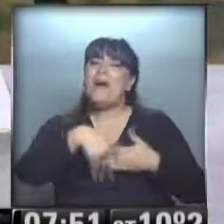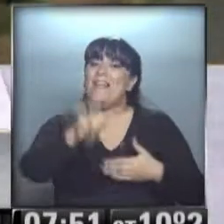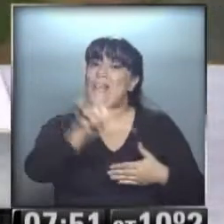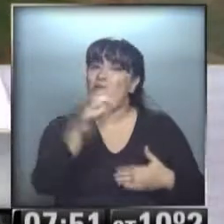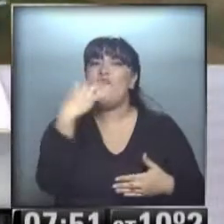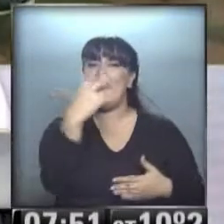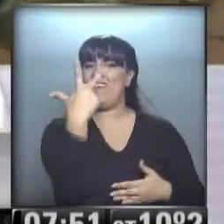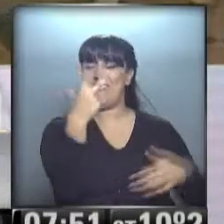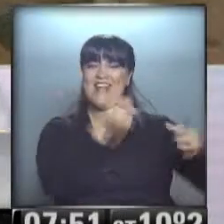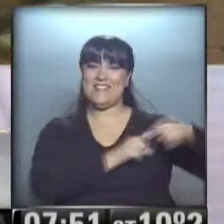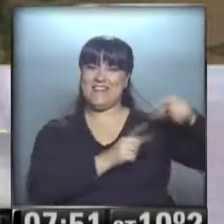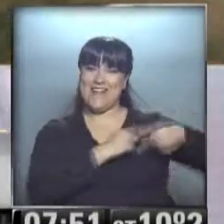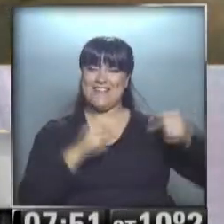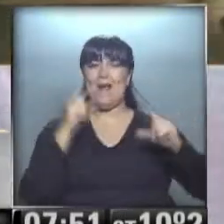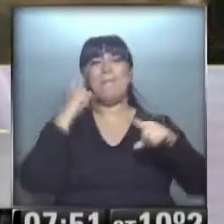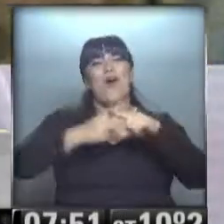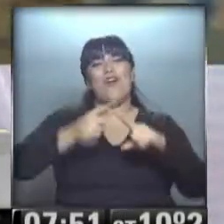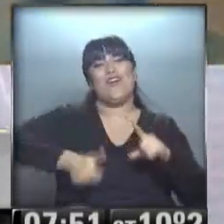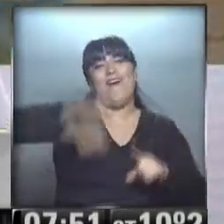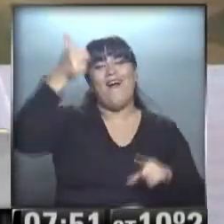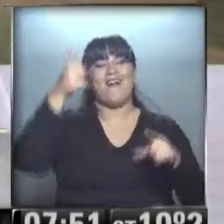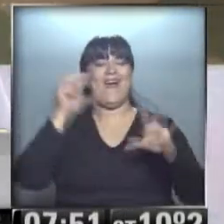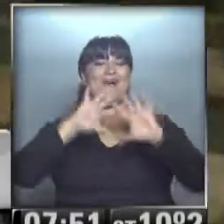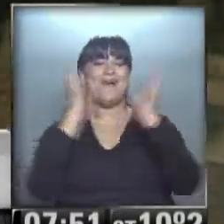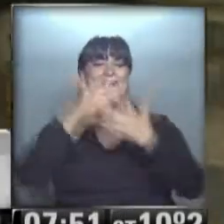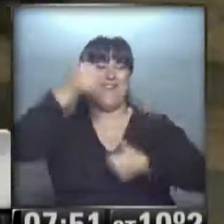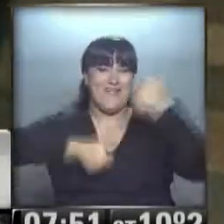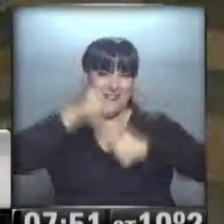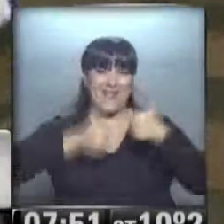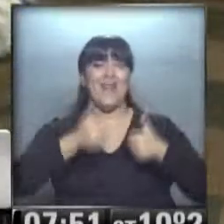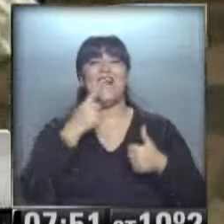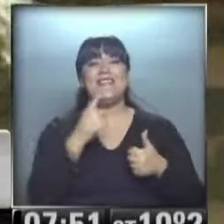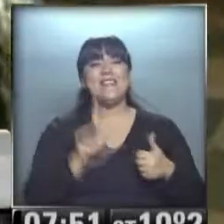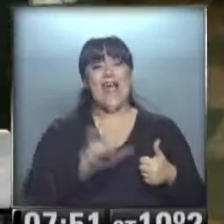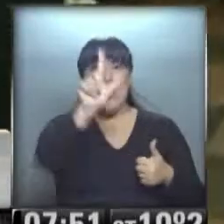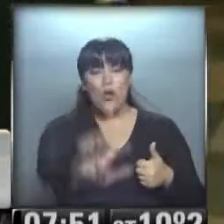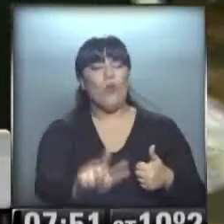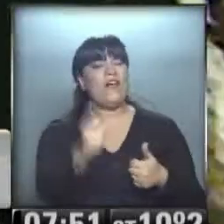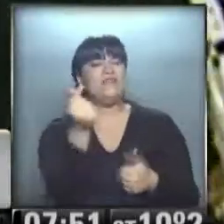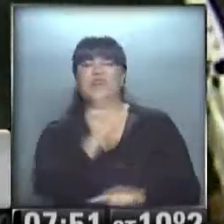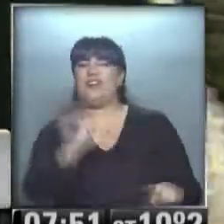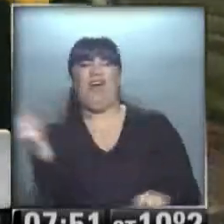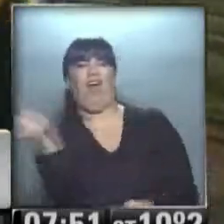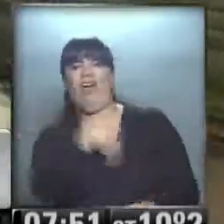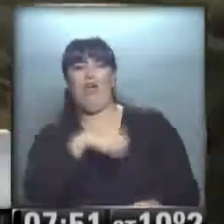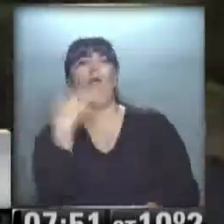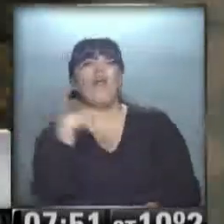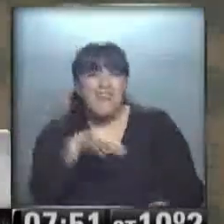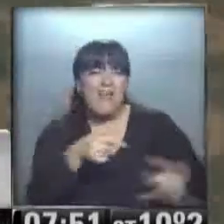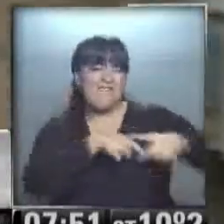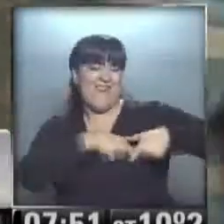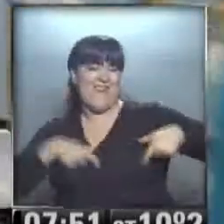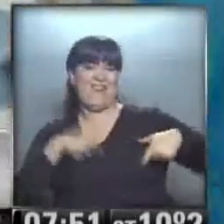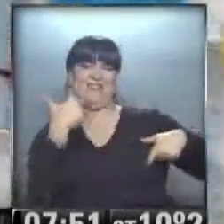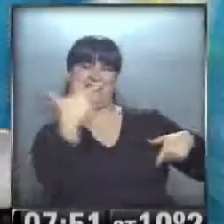tres estrellas muy bien rubén aquí me dicen que esa camiseta a partir del lunes no va a servir más se va a tener que tener tres estrellas